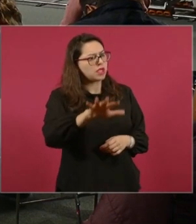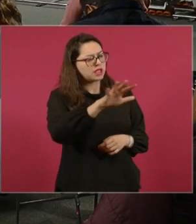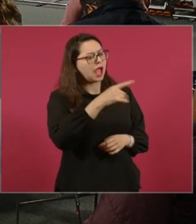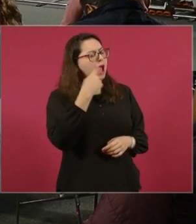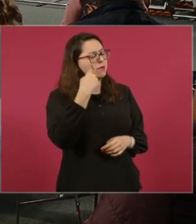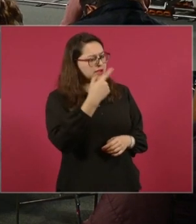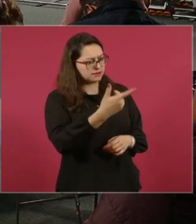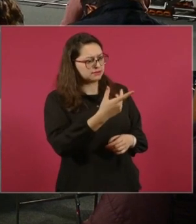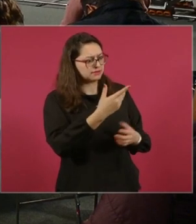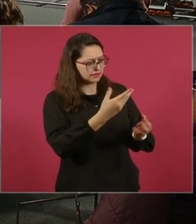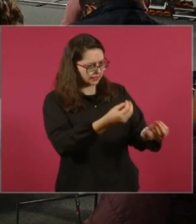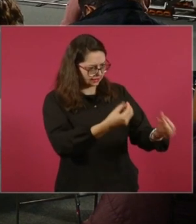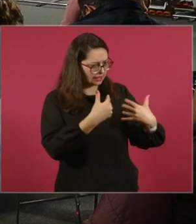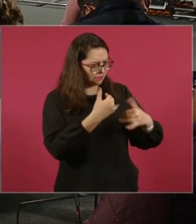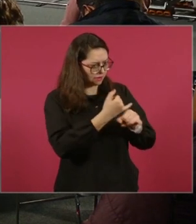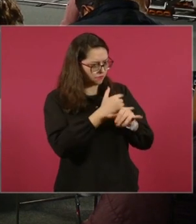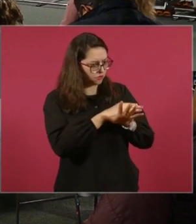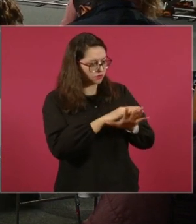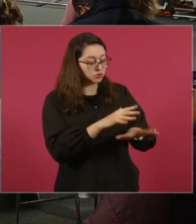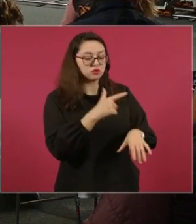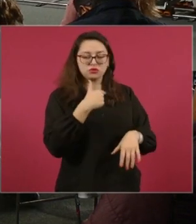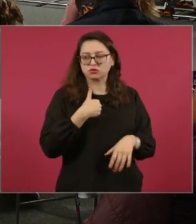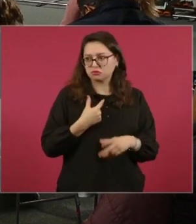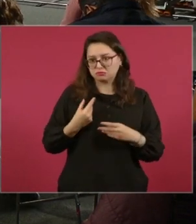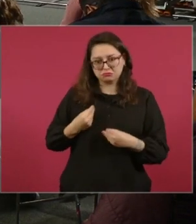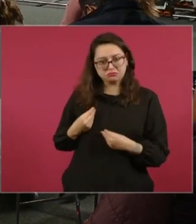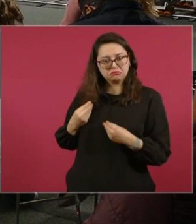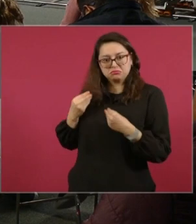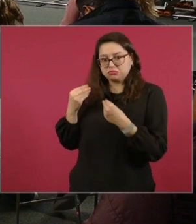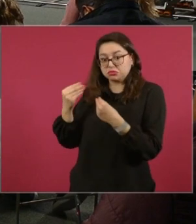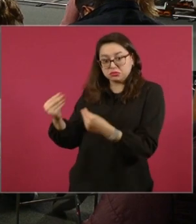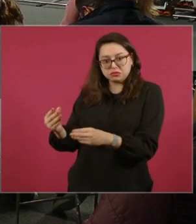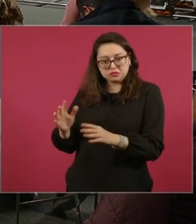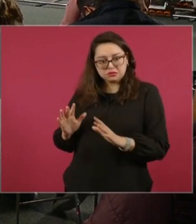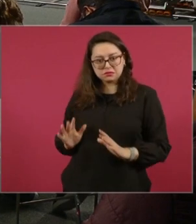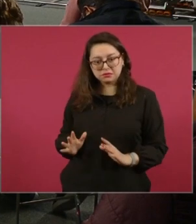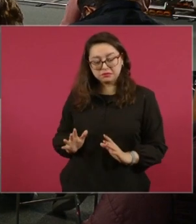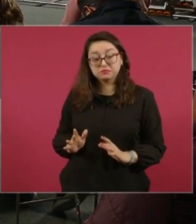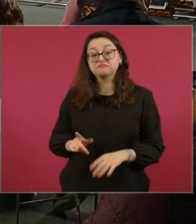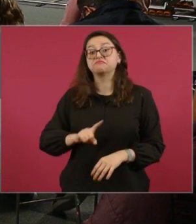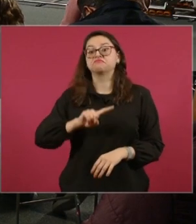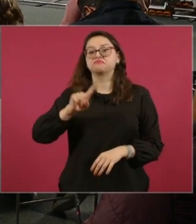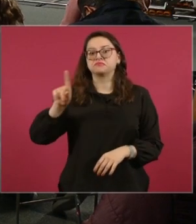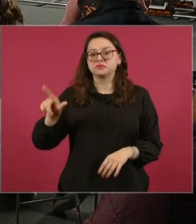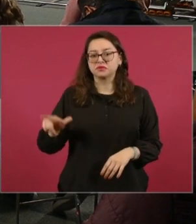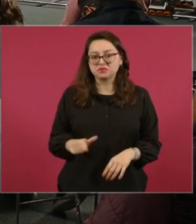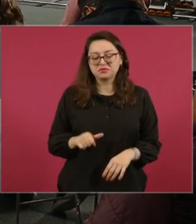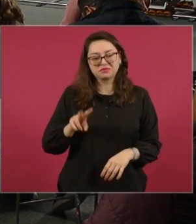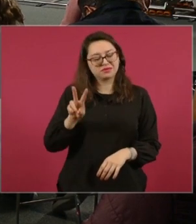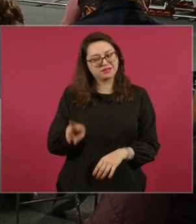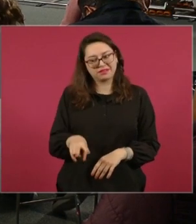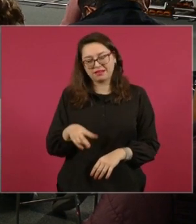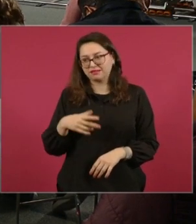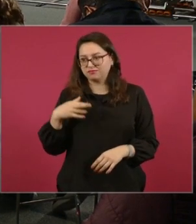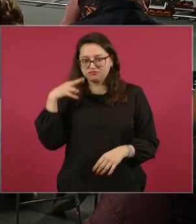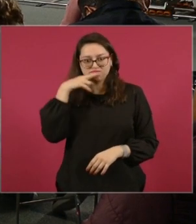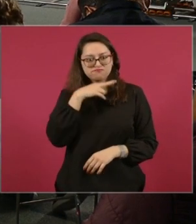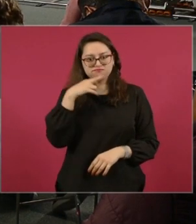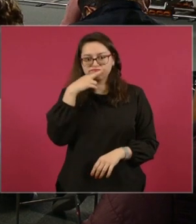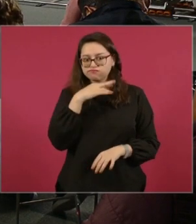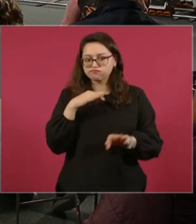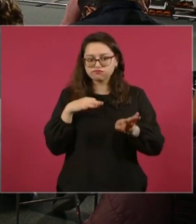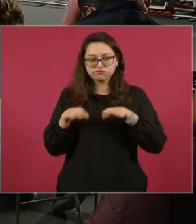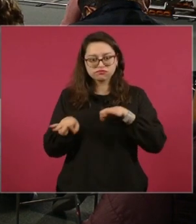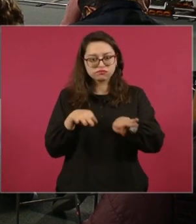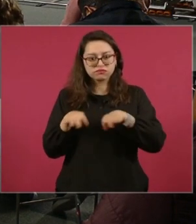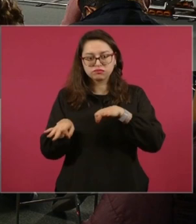Bueno, afortunadamente se trabajó tan rápido, y me emociona decirlo porque de